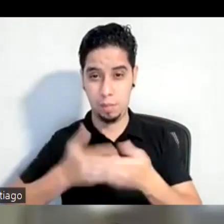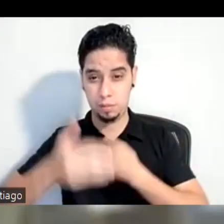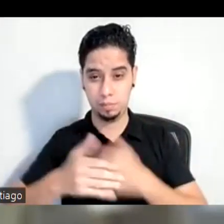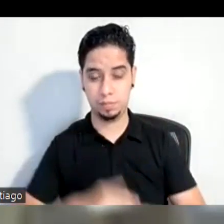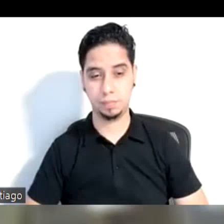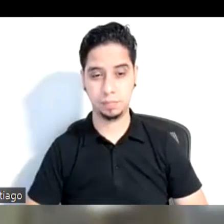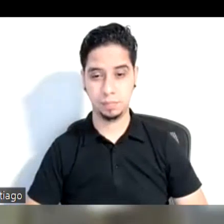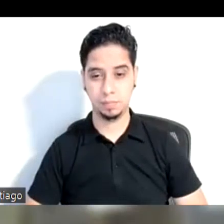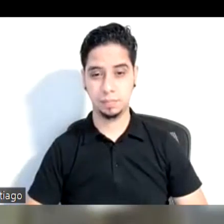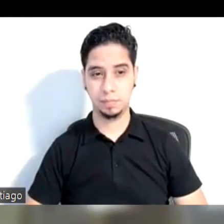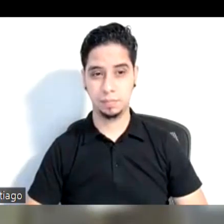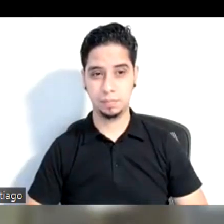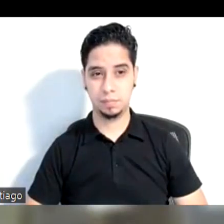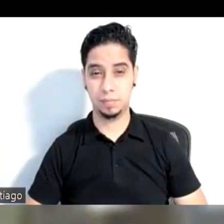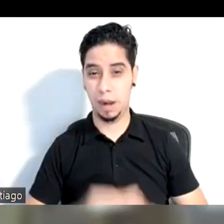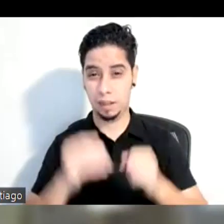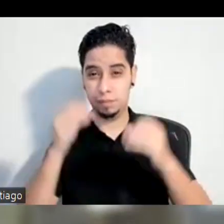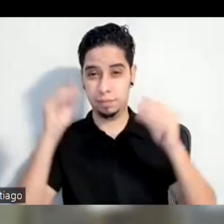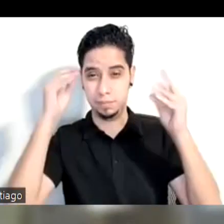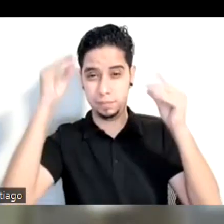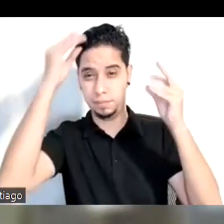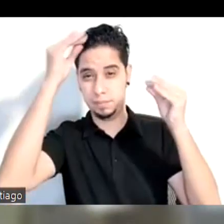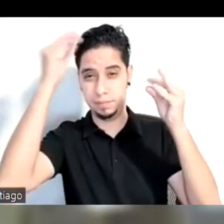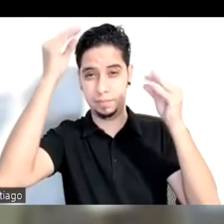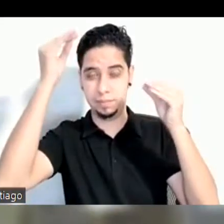Ay, Dios mío, espérate. Ay, lo prendí. Ok. Ahí está.